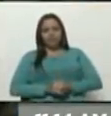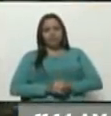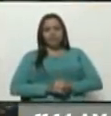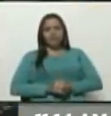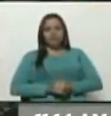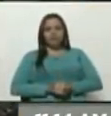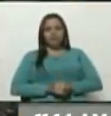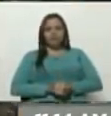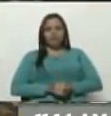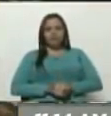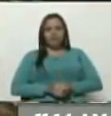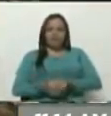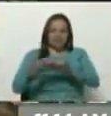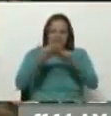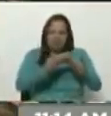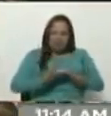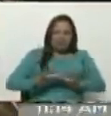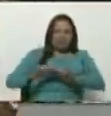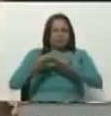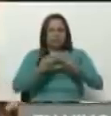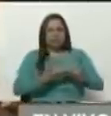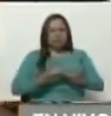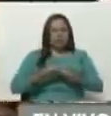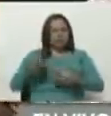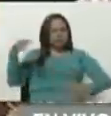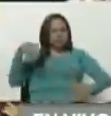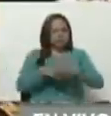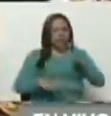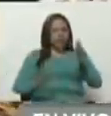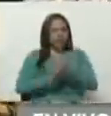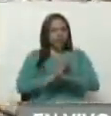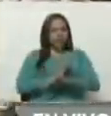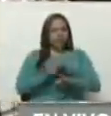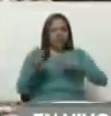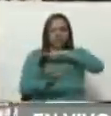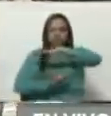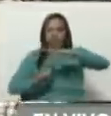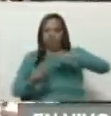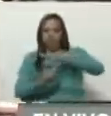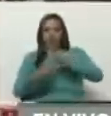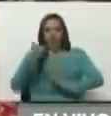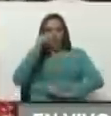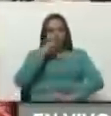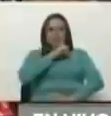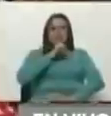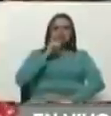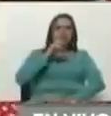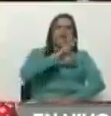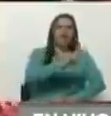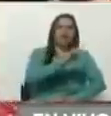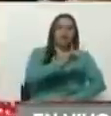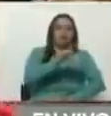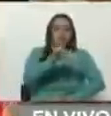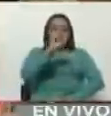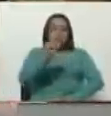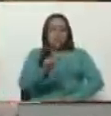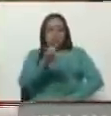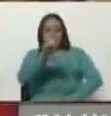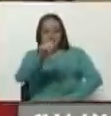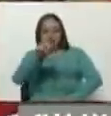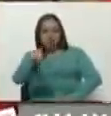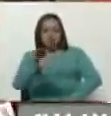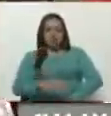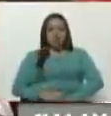Un estudio avanzado en la biología, hay un señor llamado Edmund Wilson que escribió un libro llamado